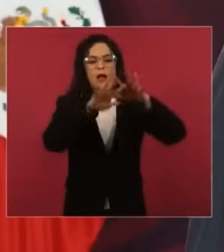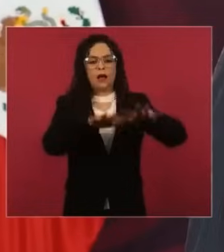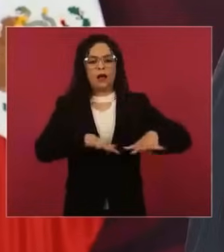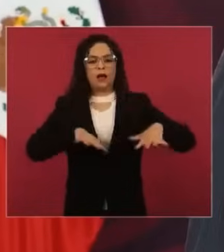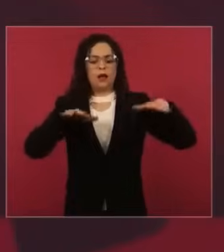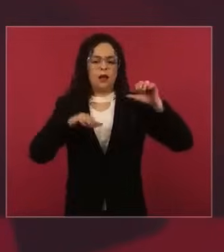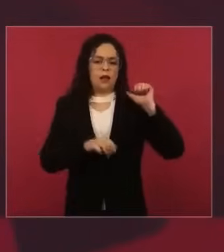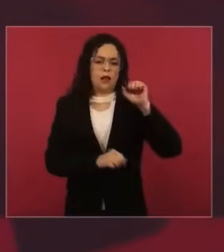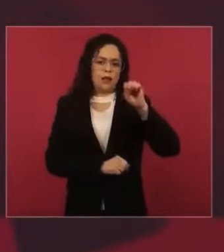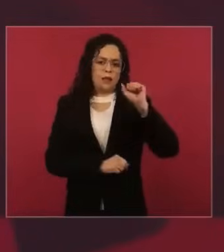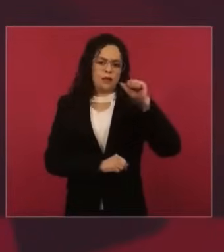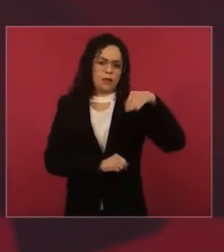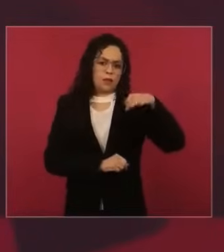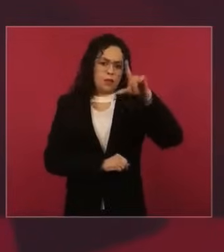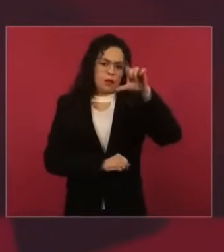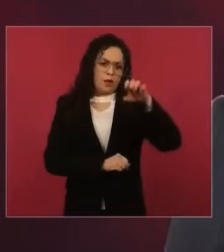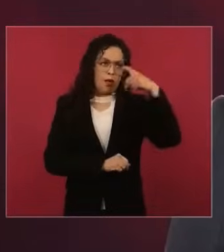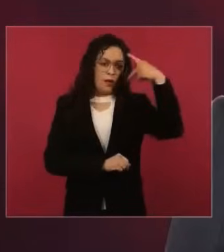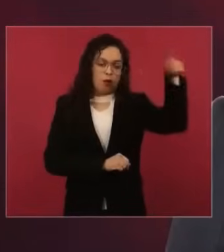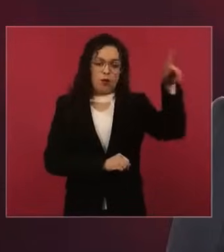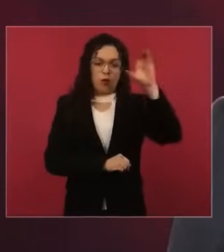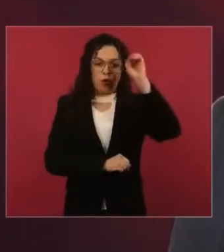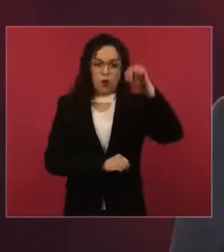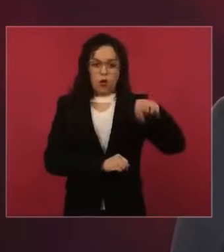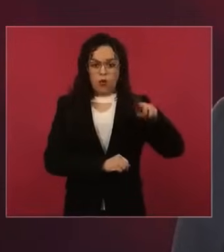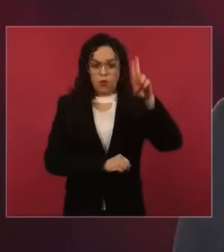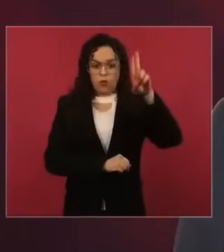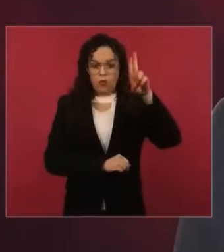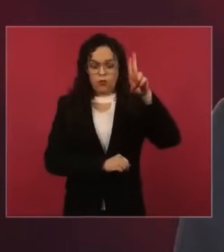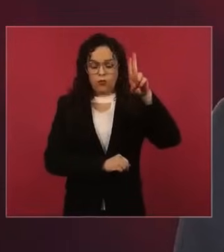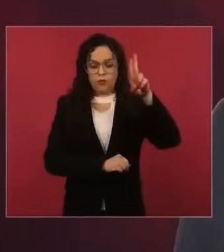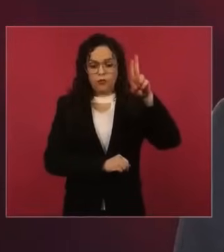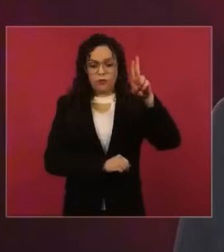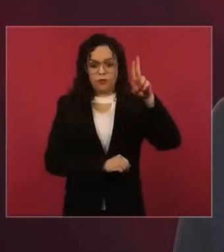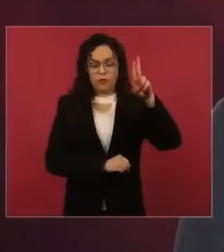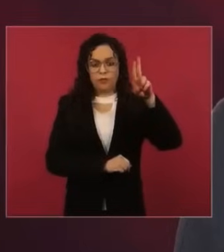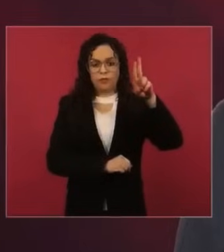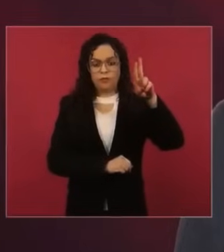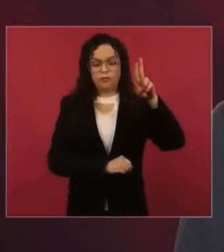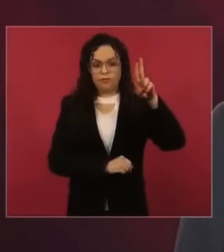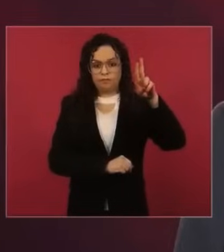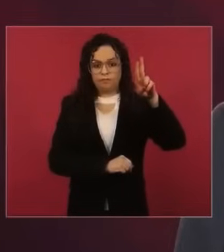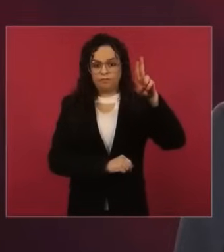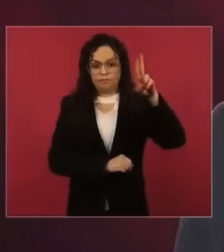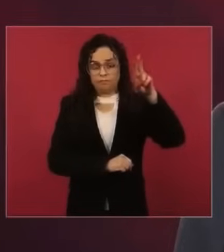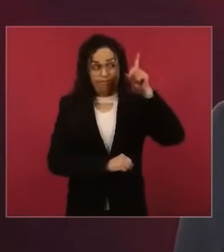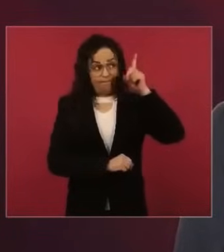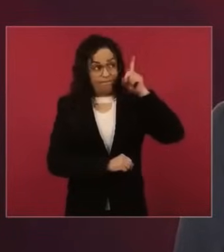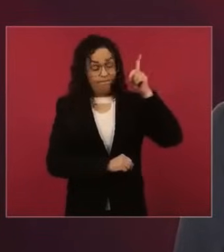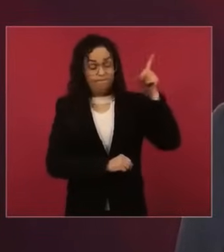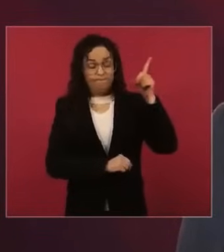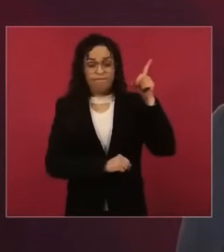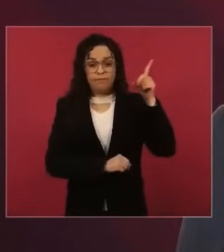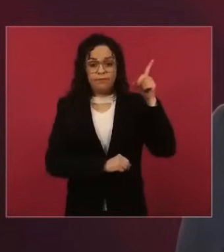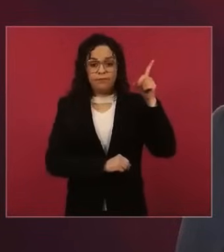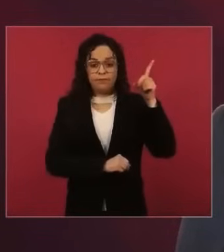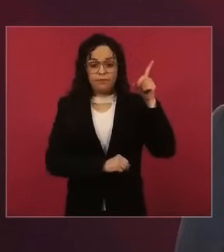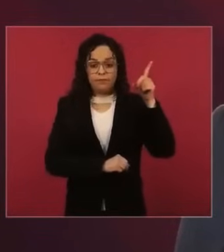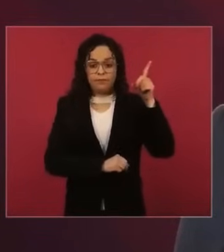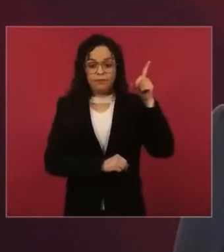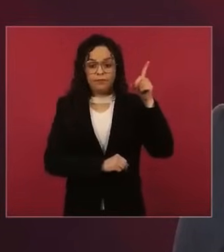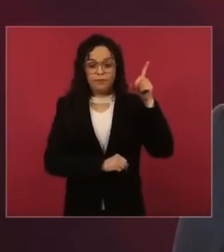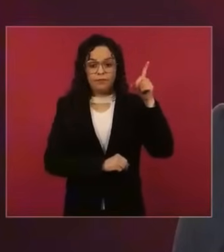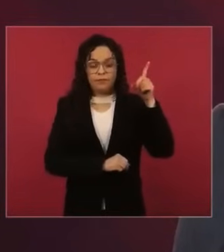de Guerrero. Y los estados que viven en la costa saben perfectamente que cuando viene una tormenta tropical no es necesario que